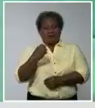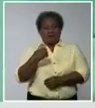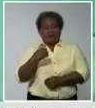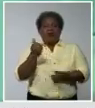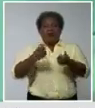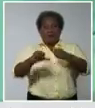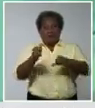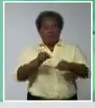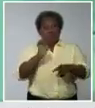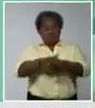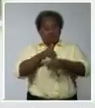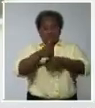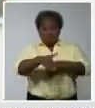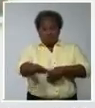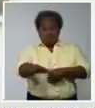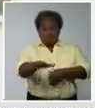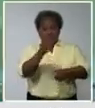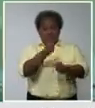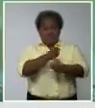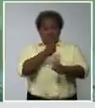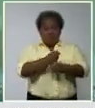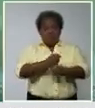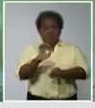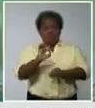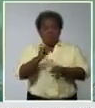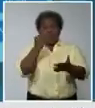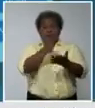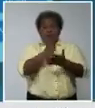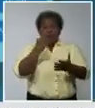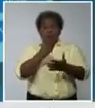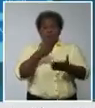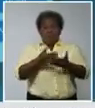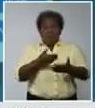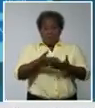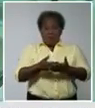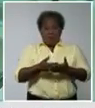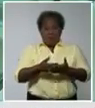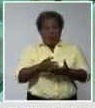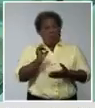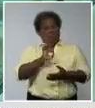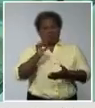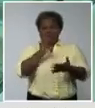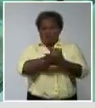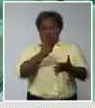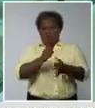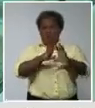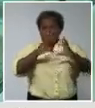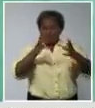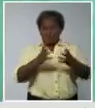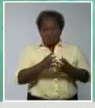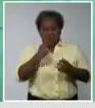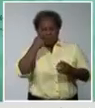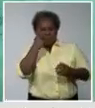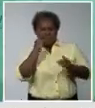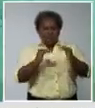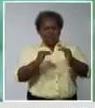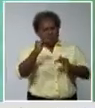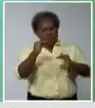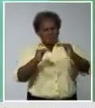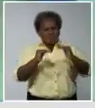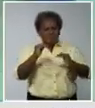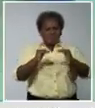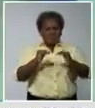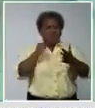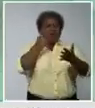sus inicios, no confirmamos nuestras muestras, sino que todo lo que dé elevado aquí, o a confirmar, que es